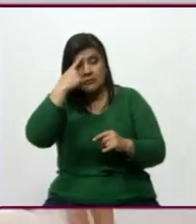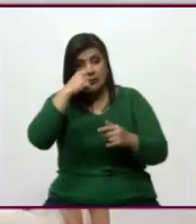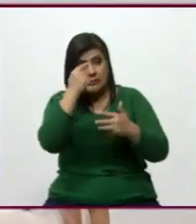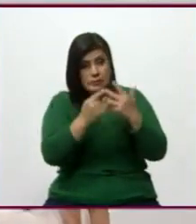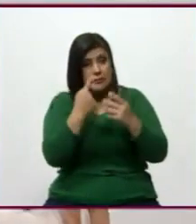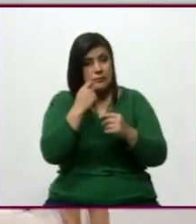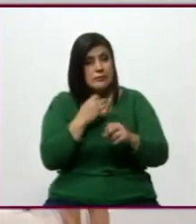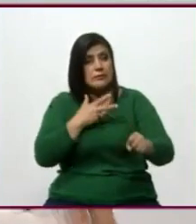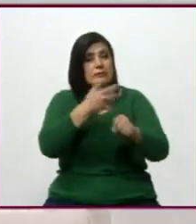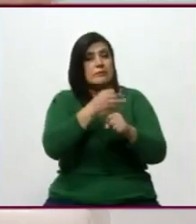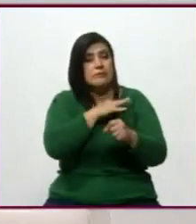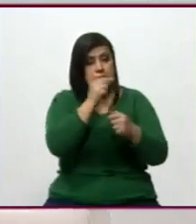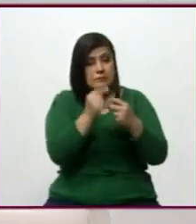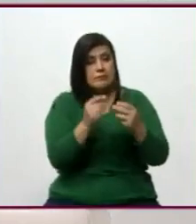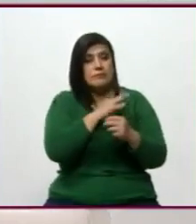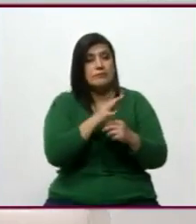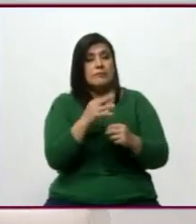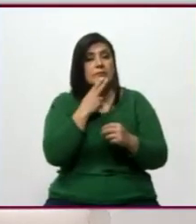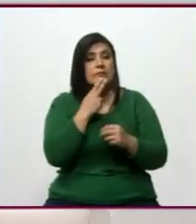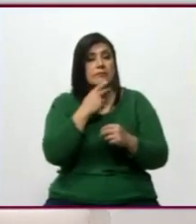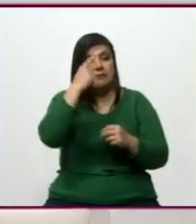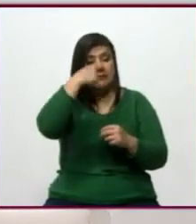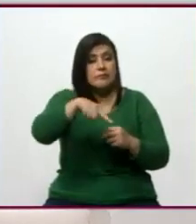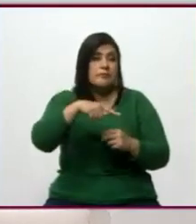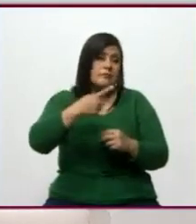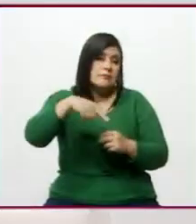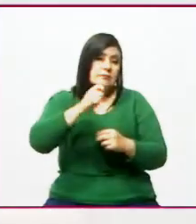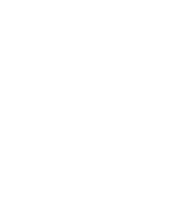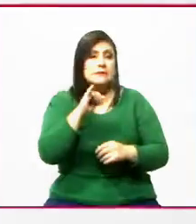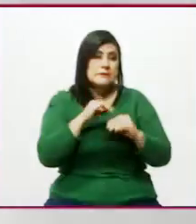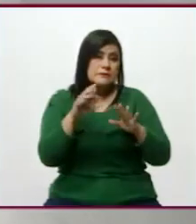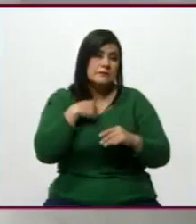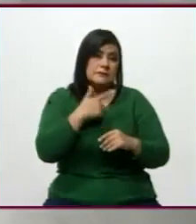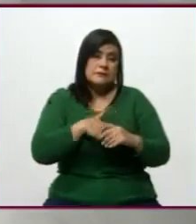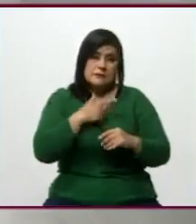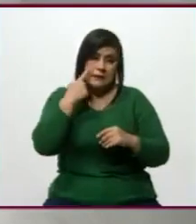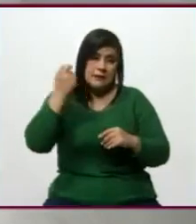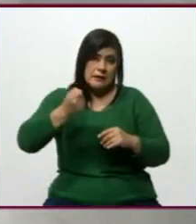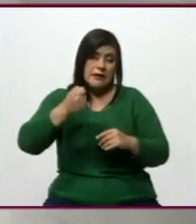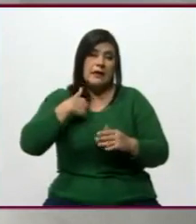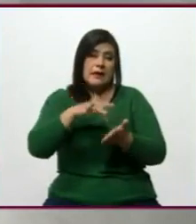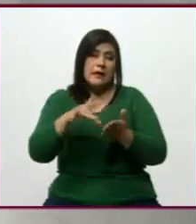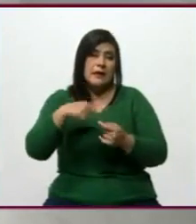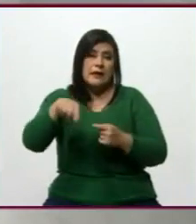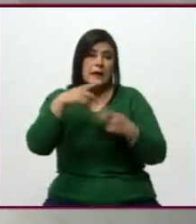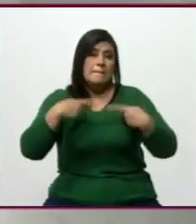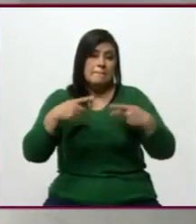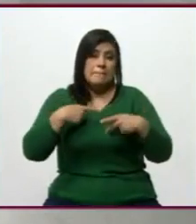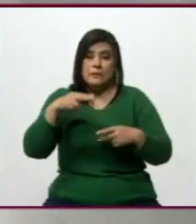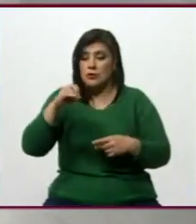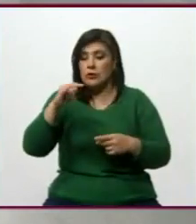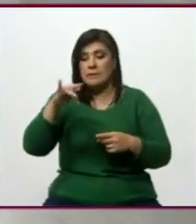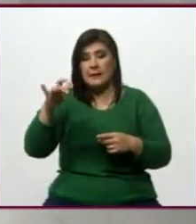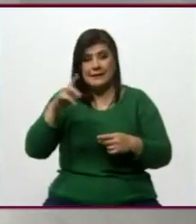una serie de productos que son muy útiles para para los medios de thirteen felicidades a todos los de notimex